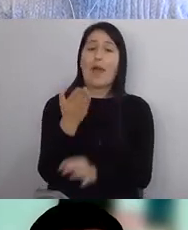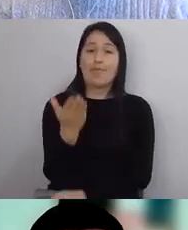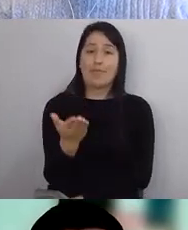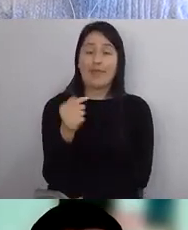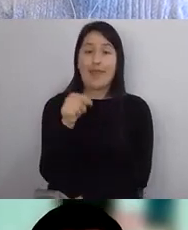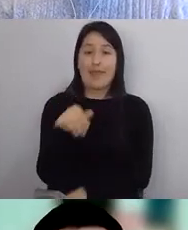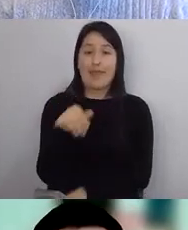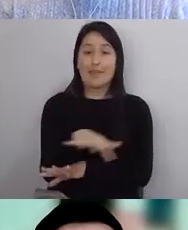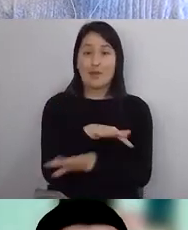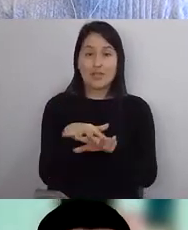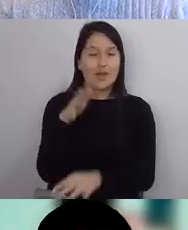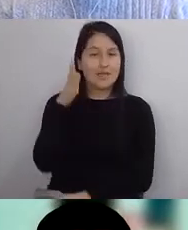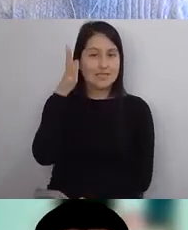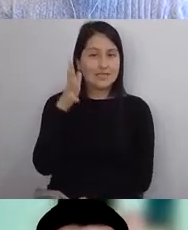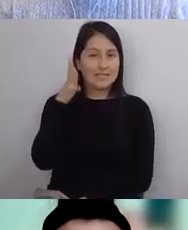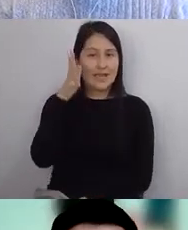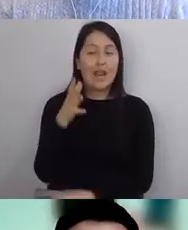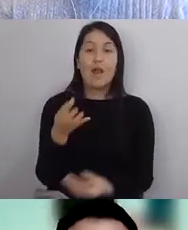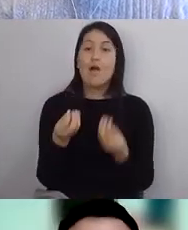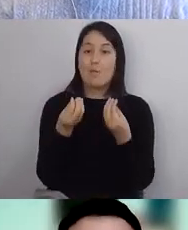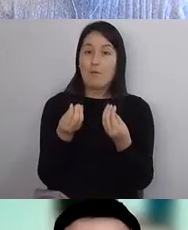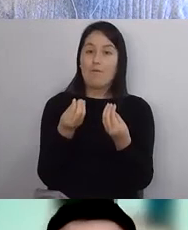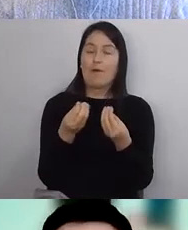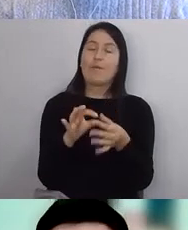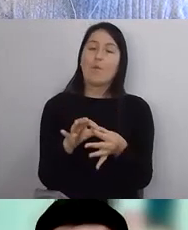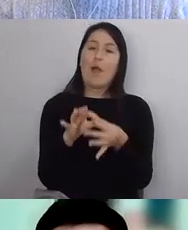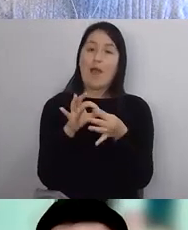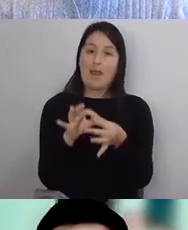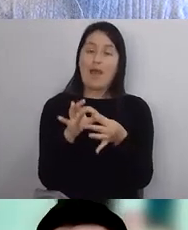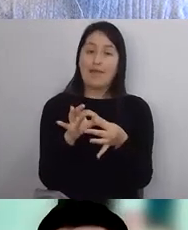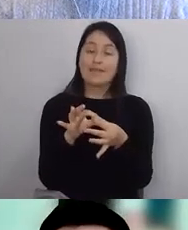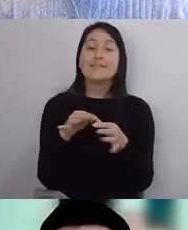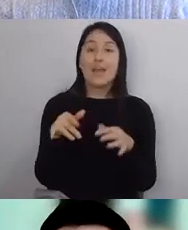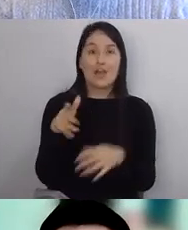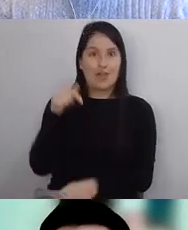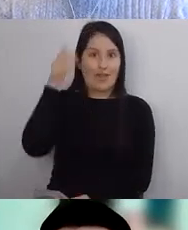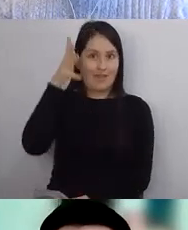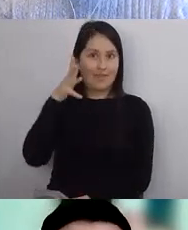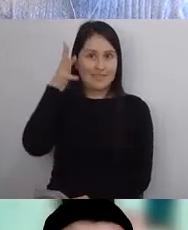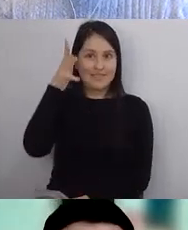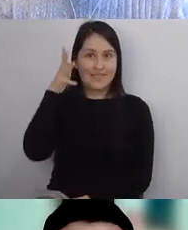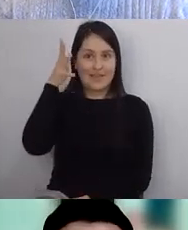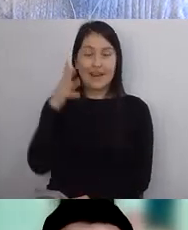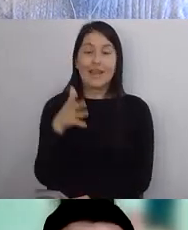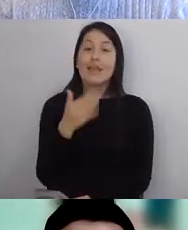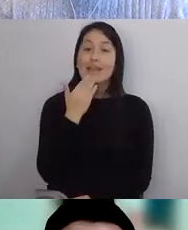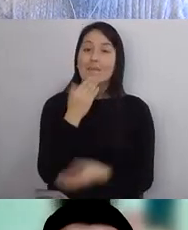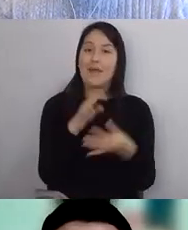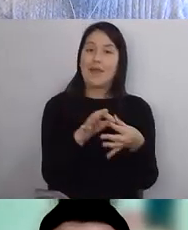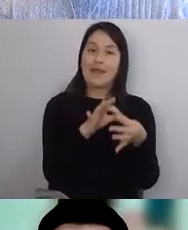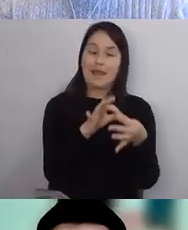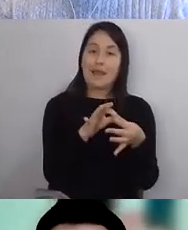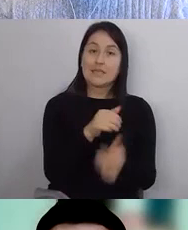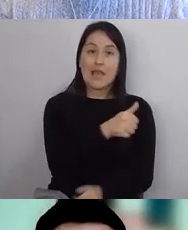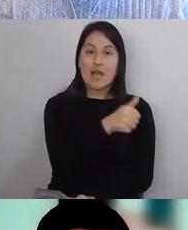de charla, que está muy buena, está muy agradecida Gracias. con el espacio. Y damos las gracias también a todas